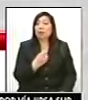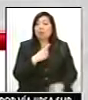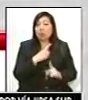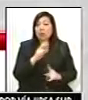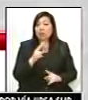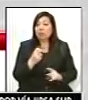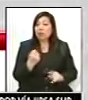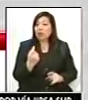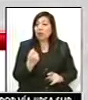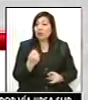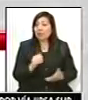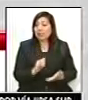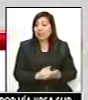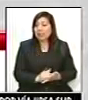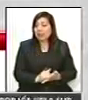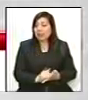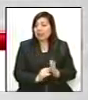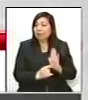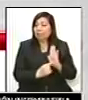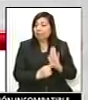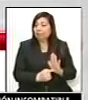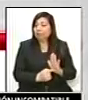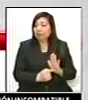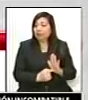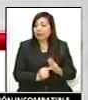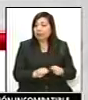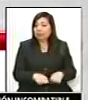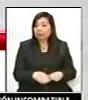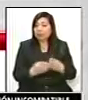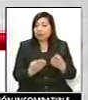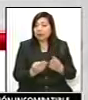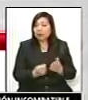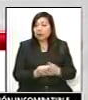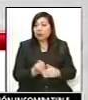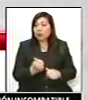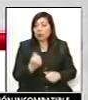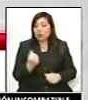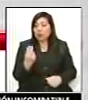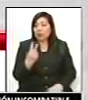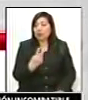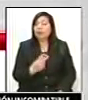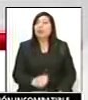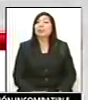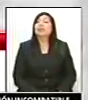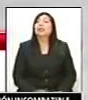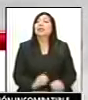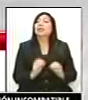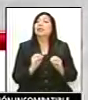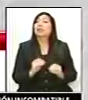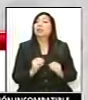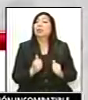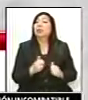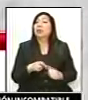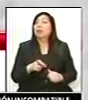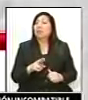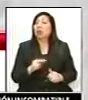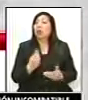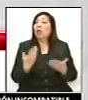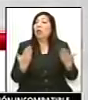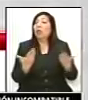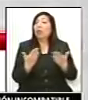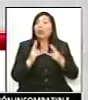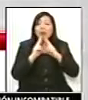marzo del 2011 se llevó a cabo el acto de presentación, apertura de sobres número 1 y 2 y otorgamiento de la buena pro,